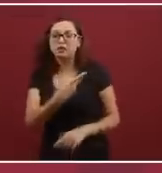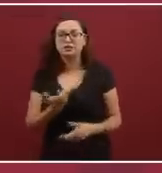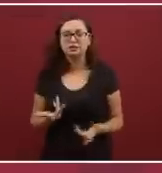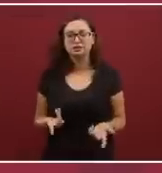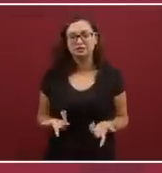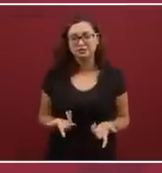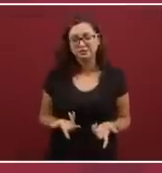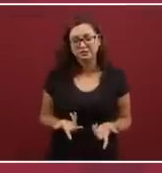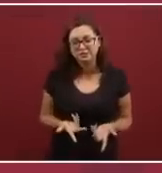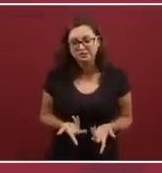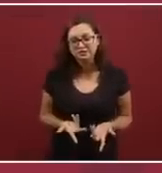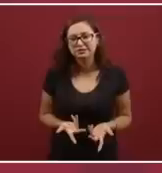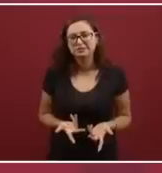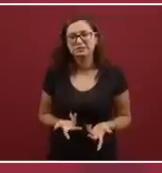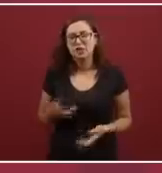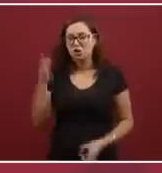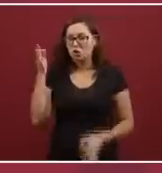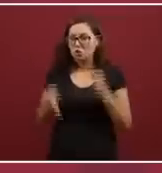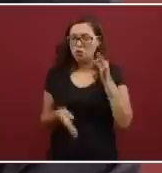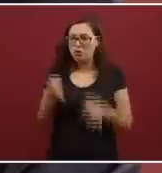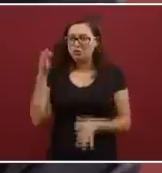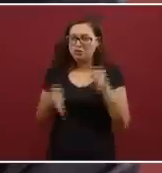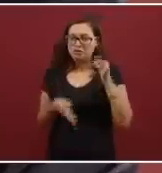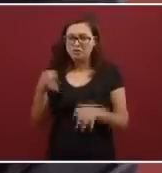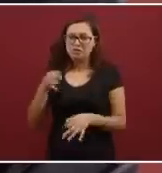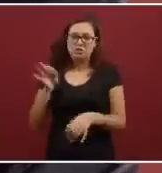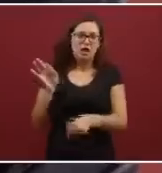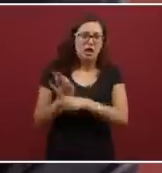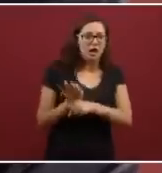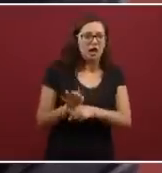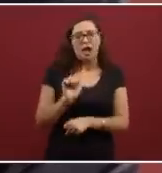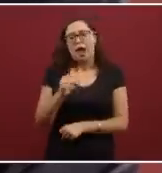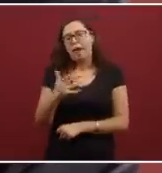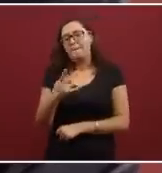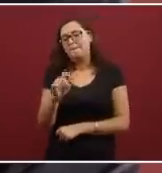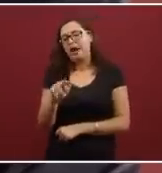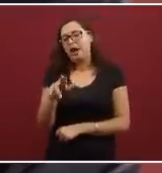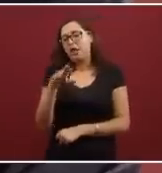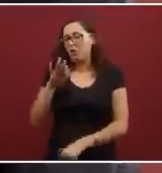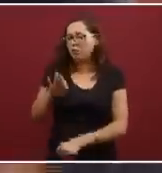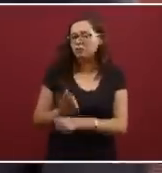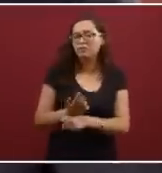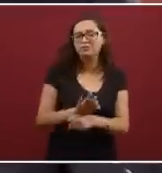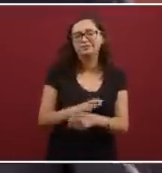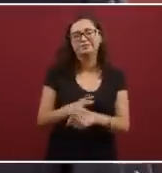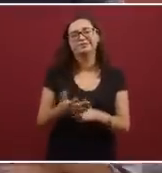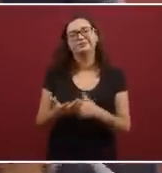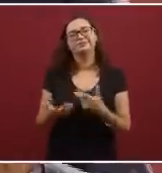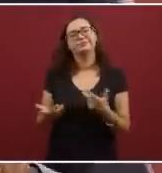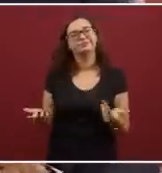con procedimientos judiciales, con amparos, y son